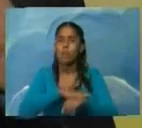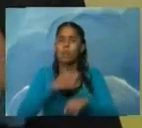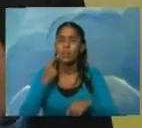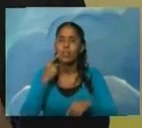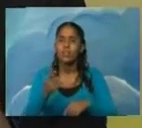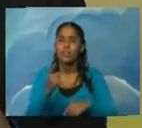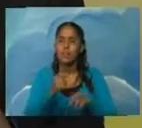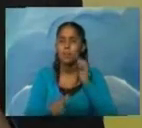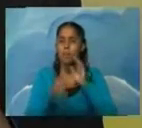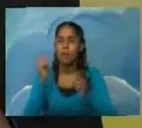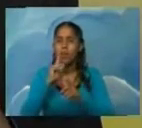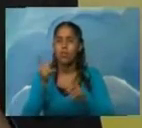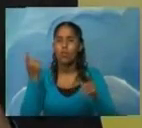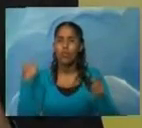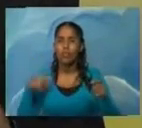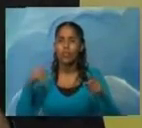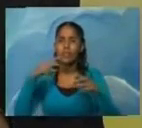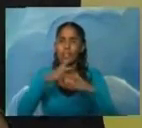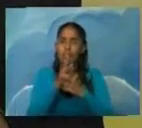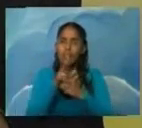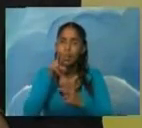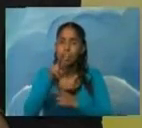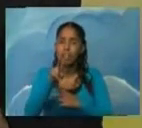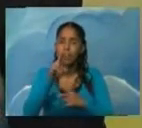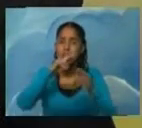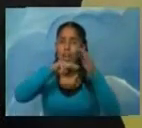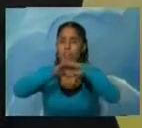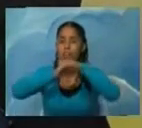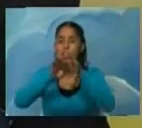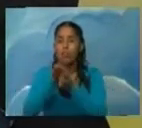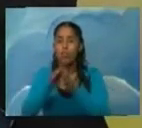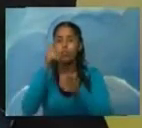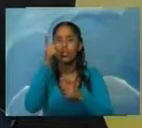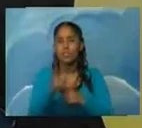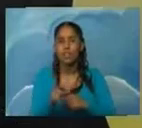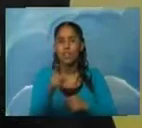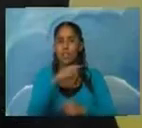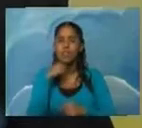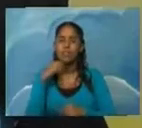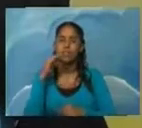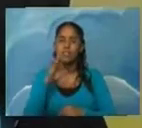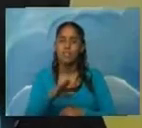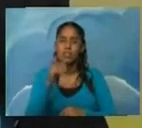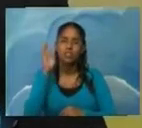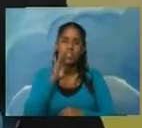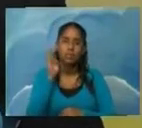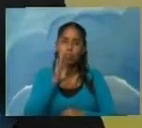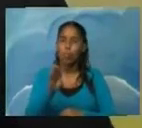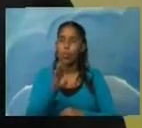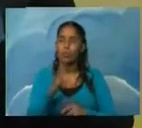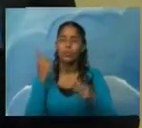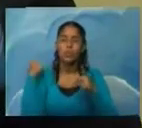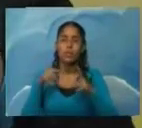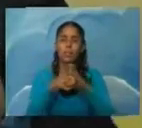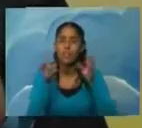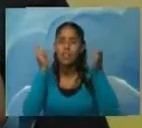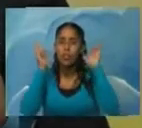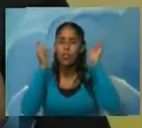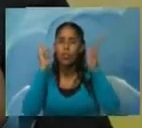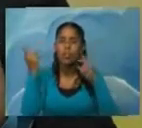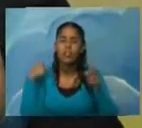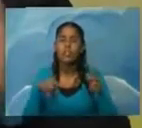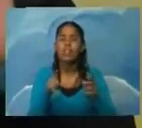mas no tienen pezuña hendida, serán inmundos. Se dice que también el conejo y la liebre tienen